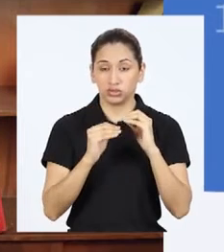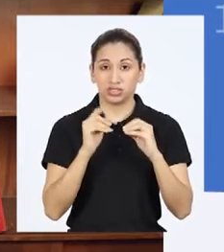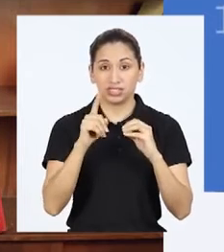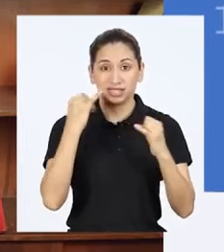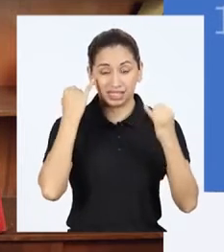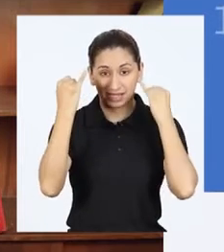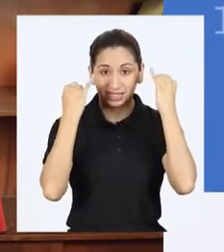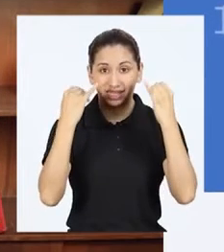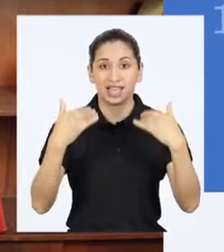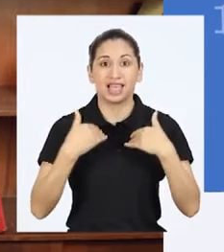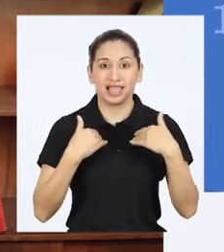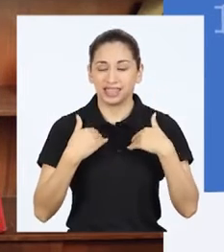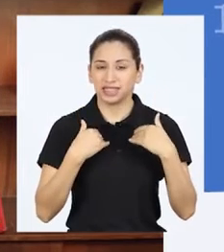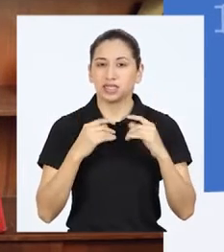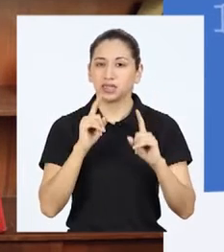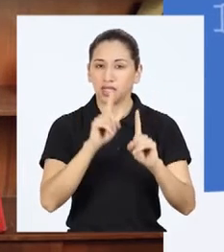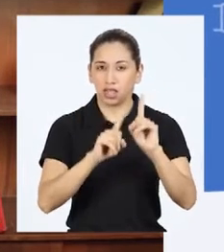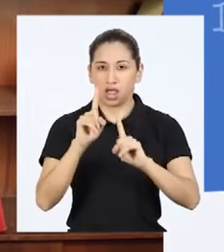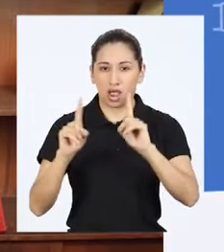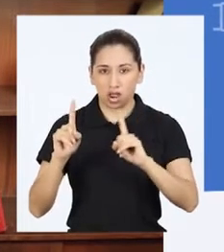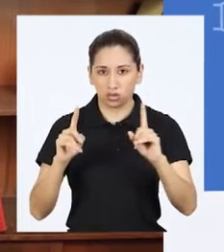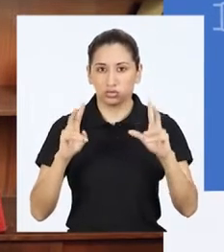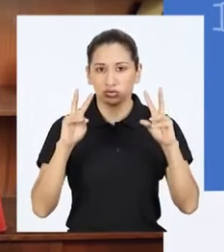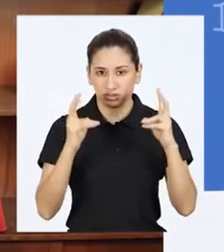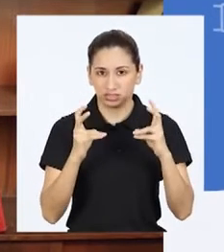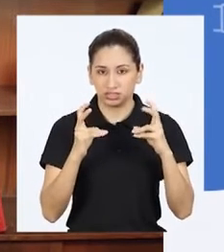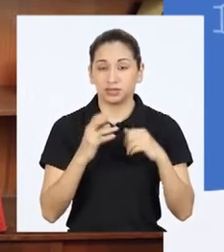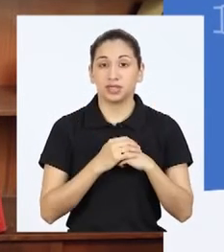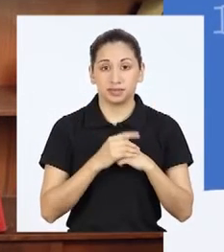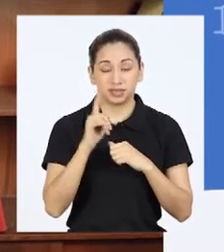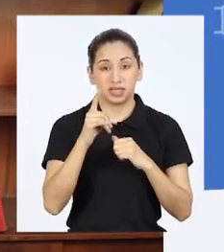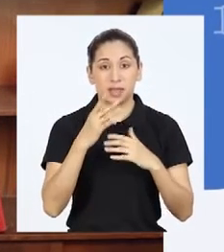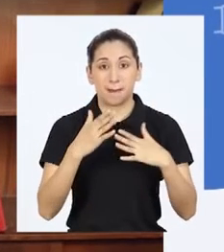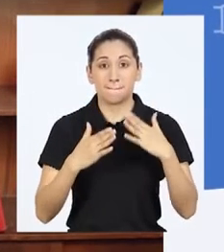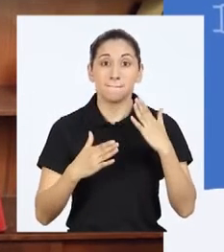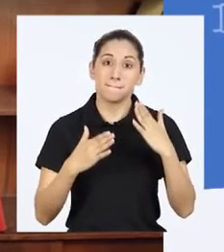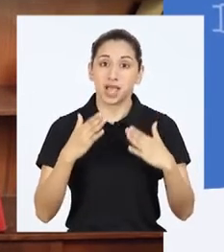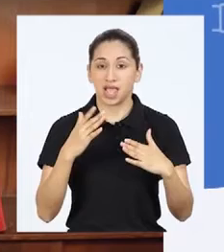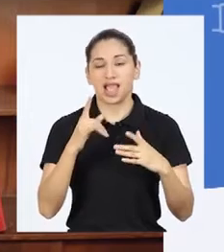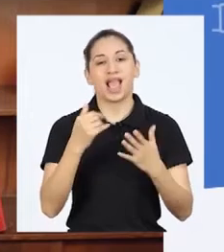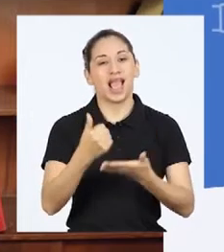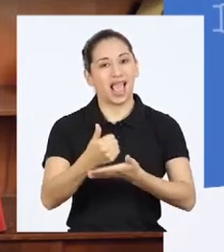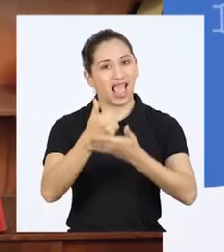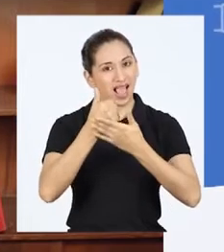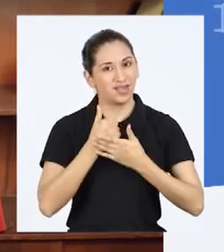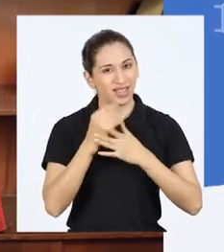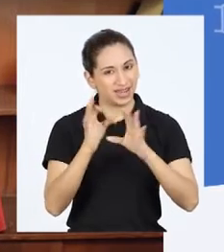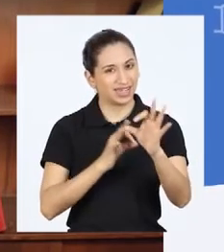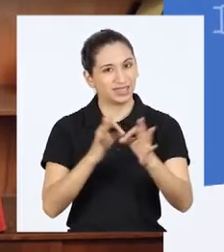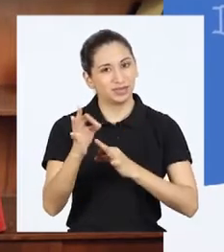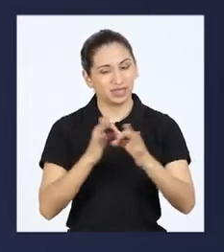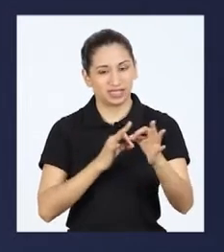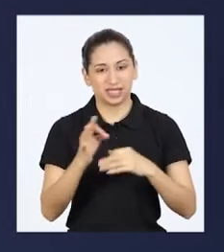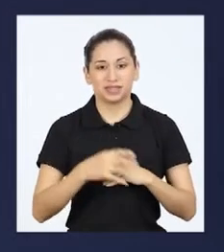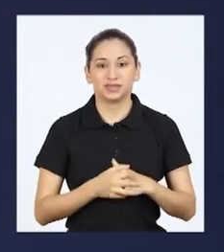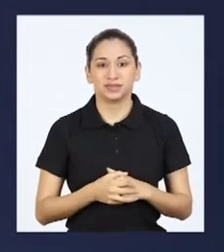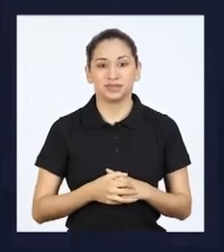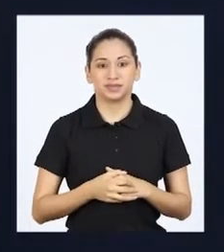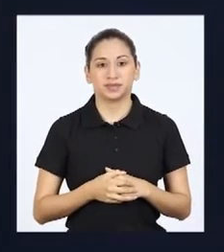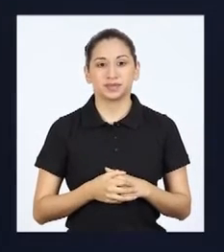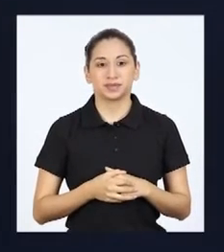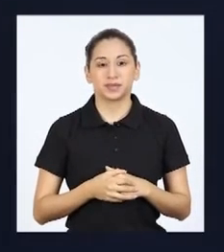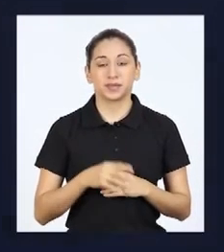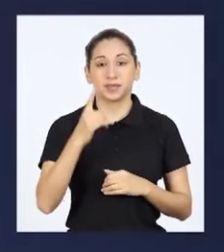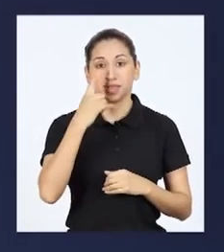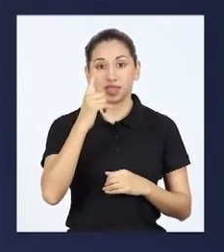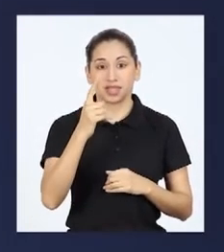deben tener en cuenta ciertos puntos. Y el señor Maniquí nos va a ayudar a explicarlos.